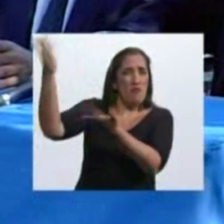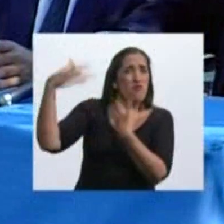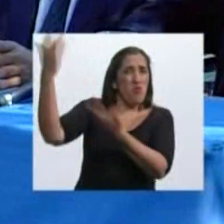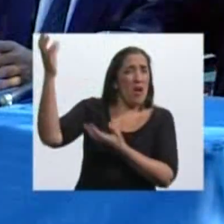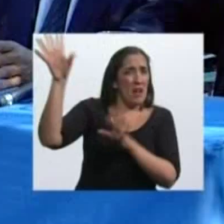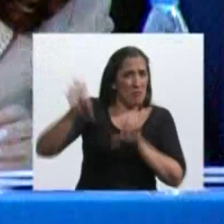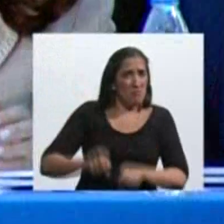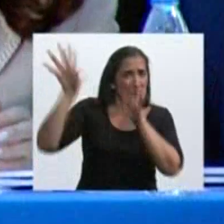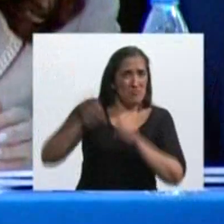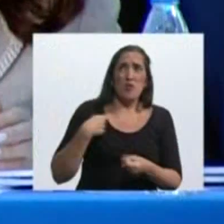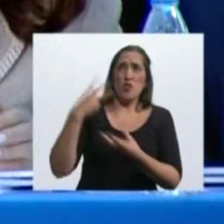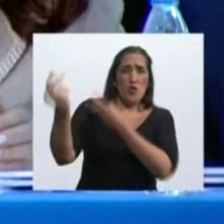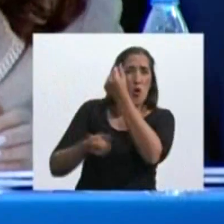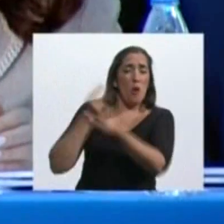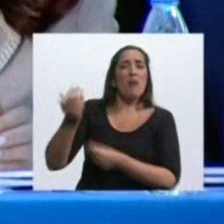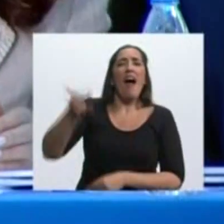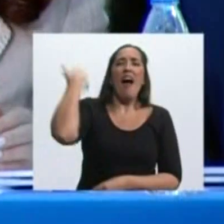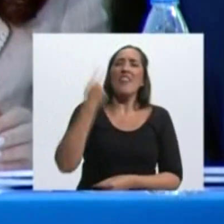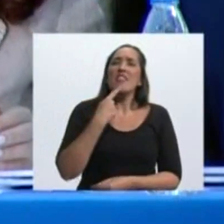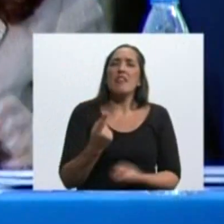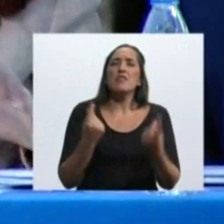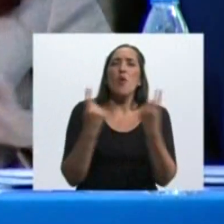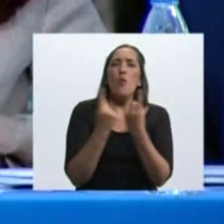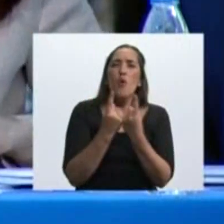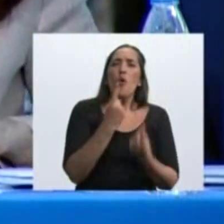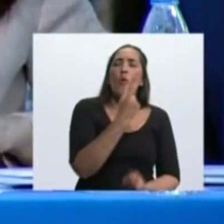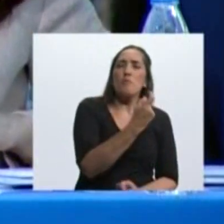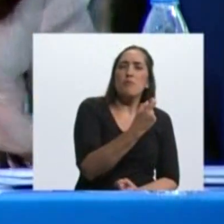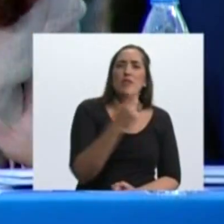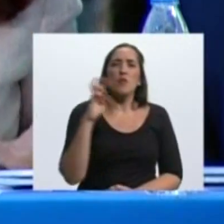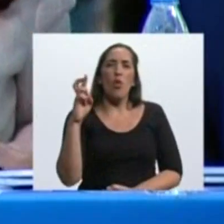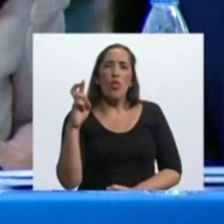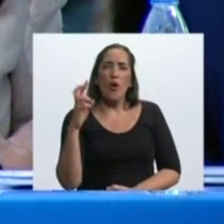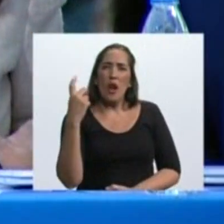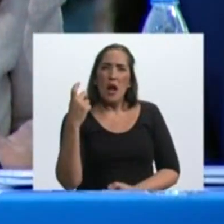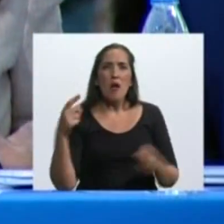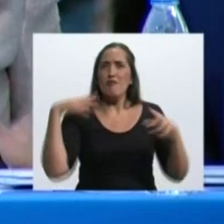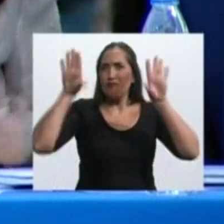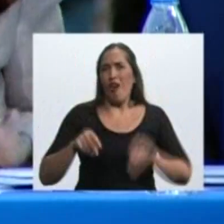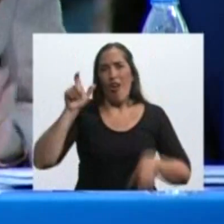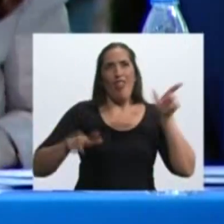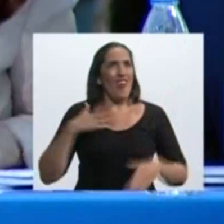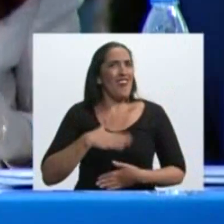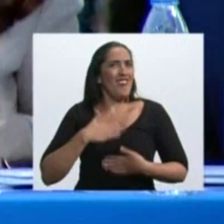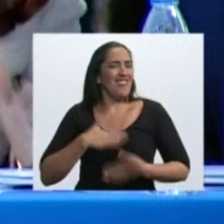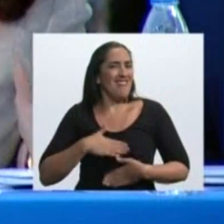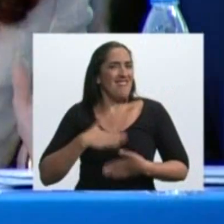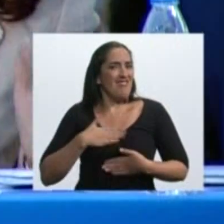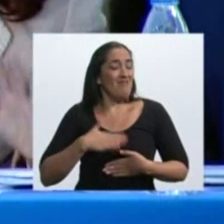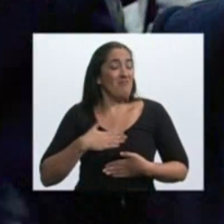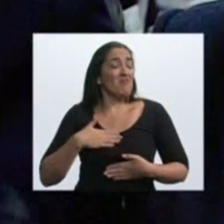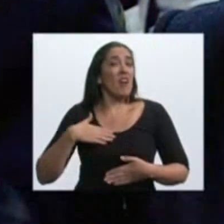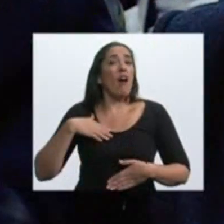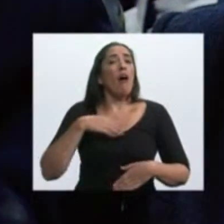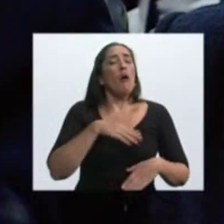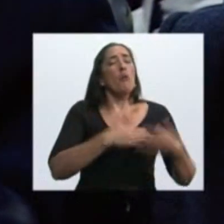Nos habían dicho que un peso era igual a un dólar, así que estábamos todos contentos. Y bueno, después vino lo que